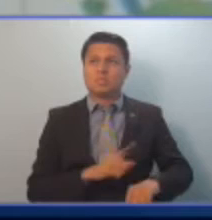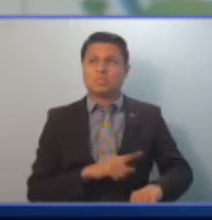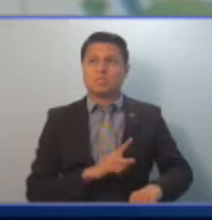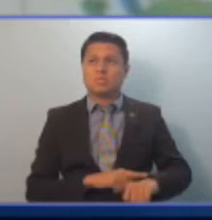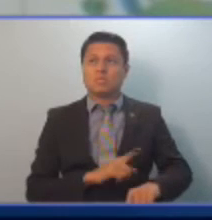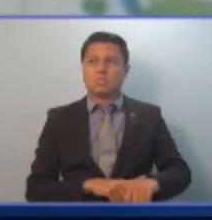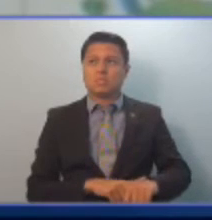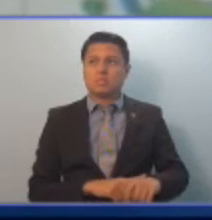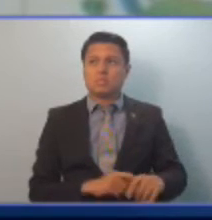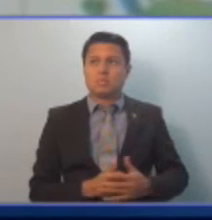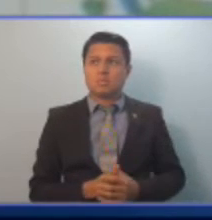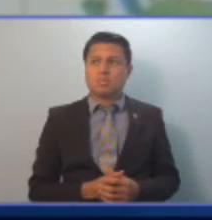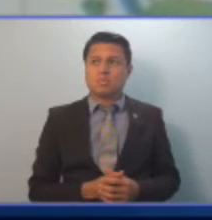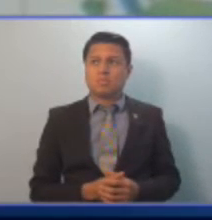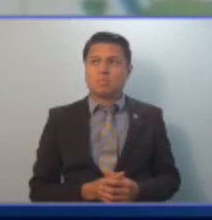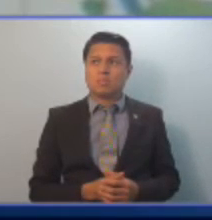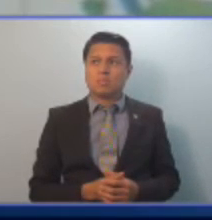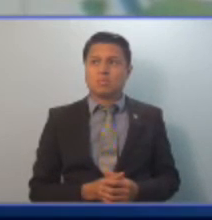fallo,